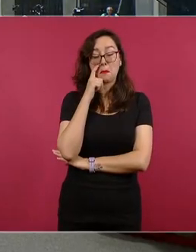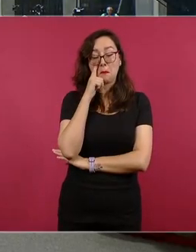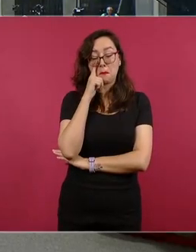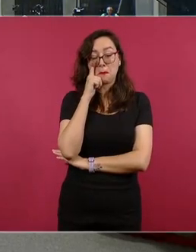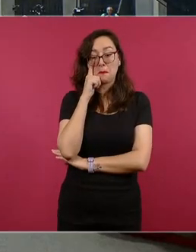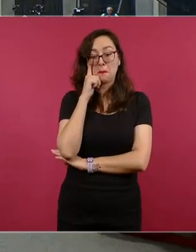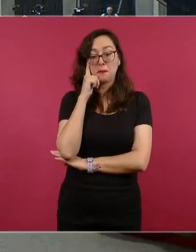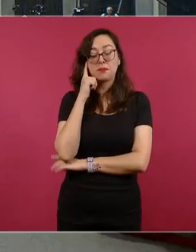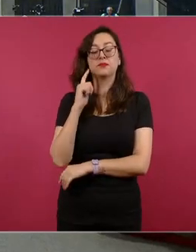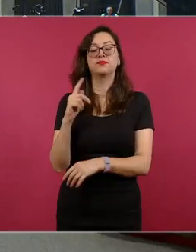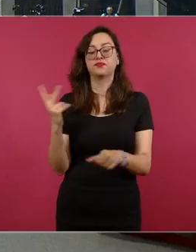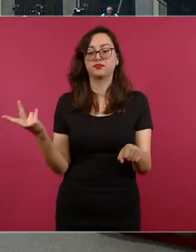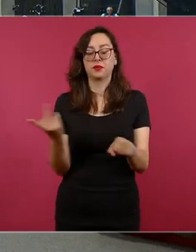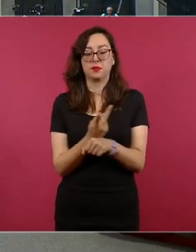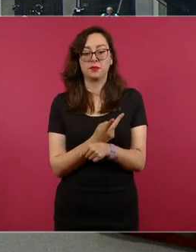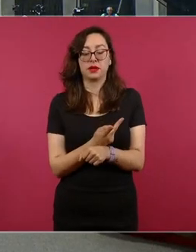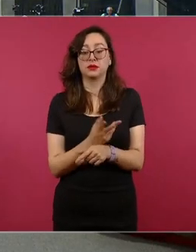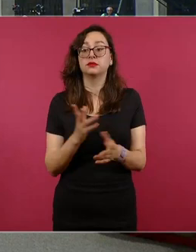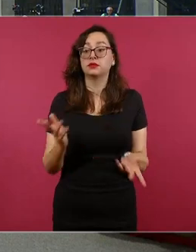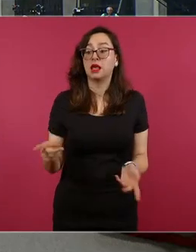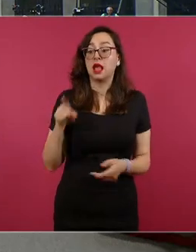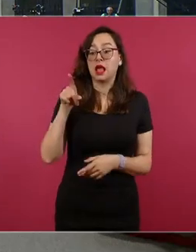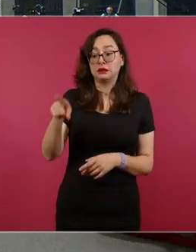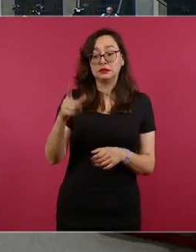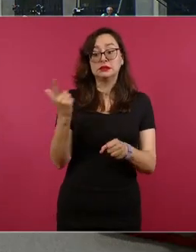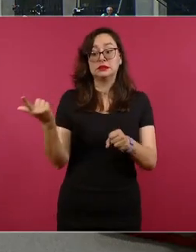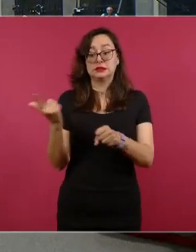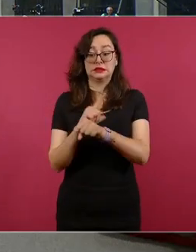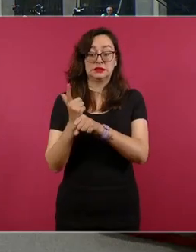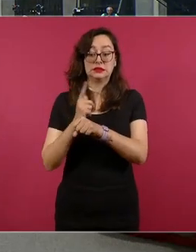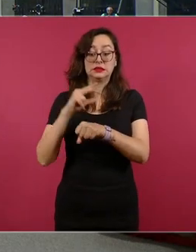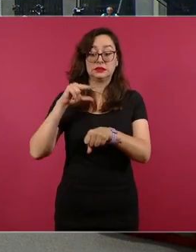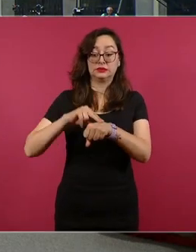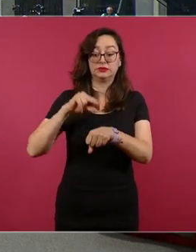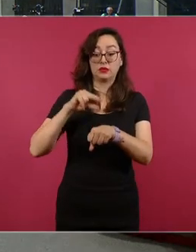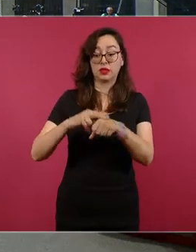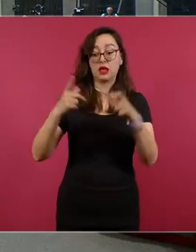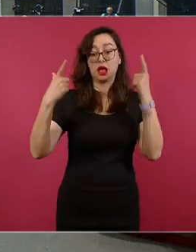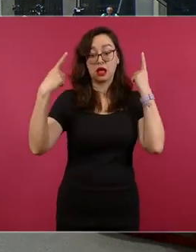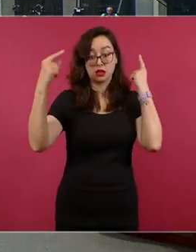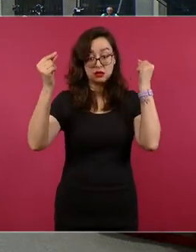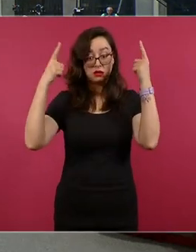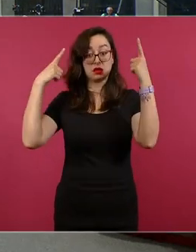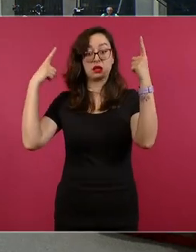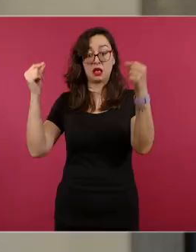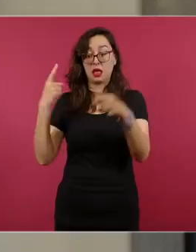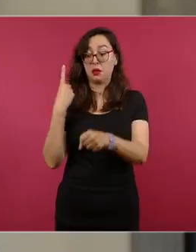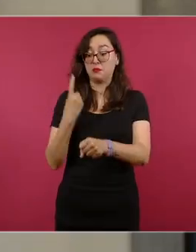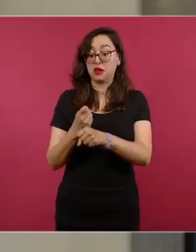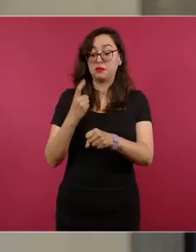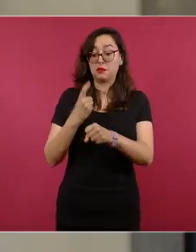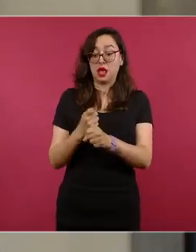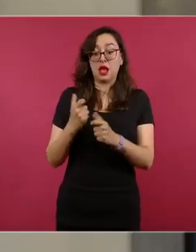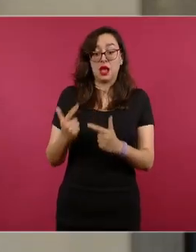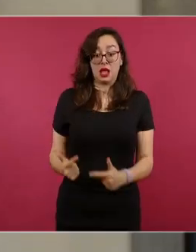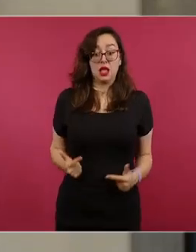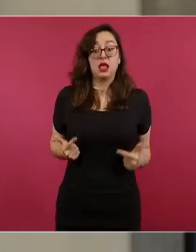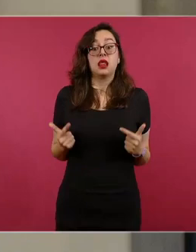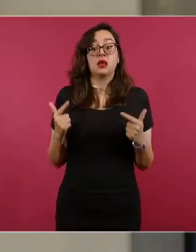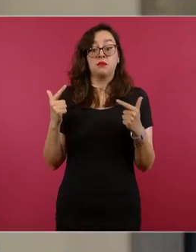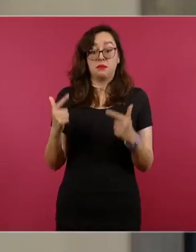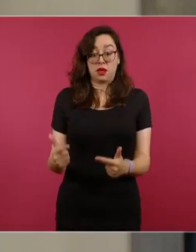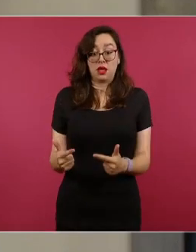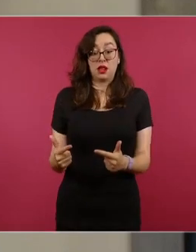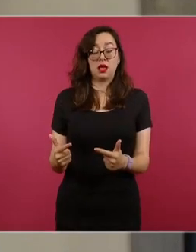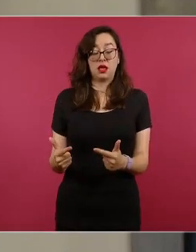grupo de estudiantes representantes de la primera generación de la licenciatura en medicina de la Ciudad de México de las Universidades para el Bienestar Benito